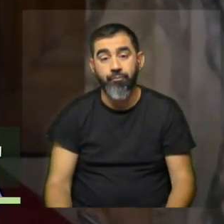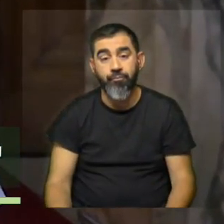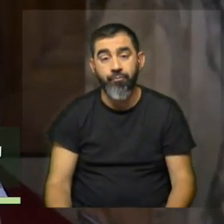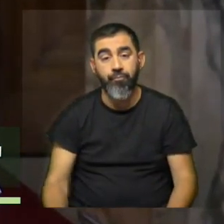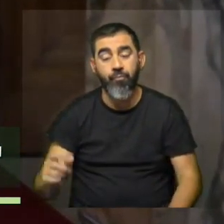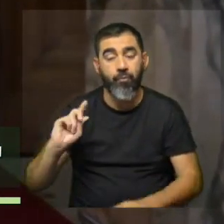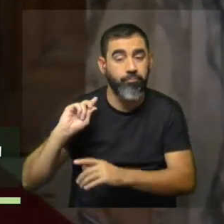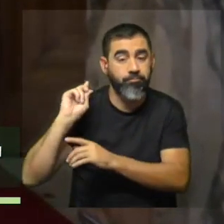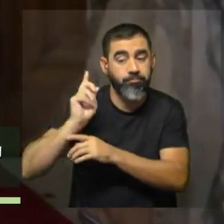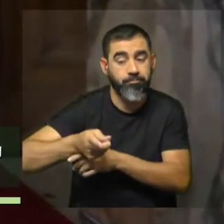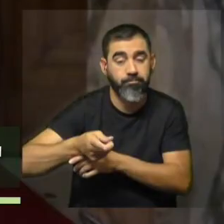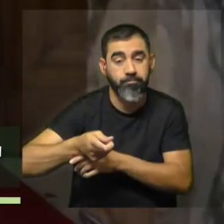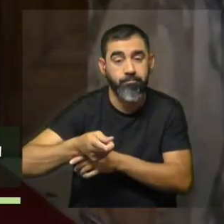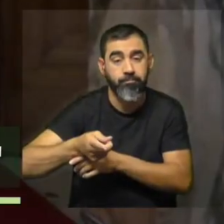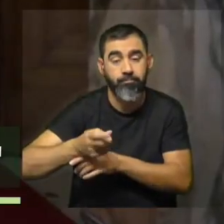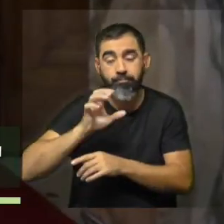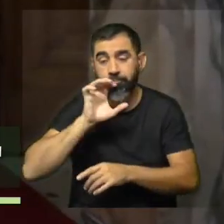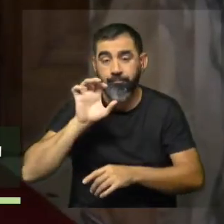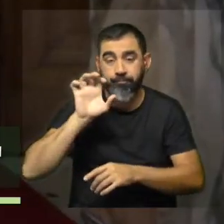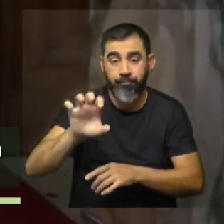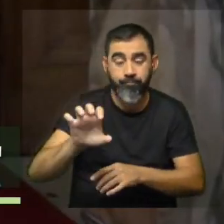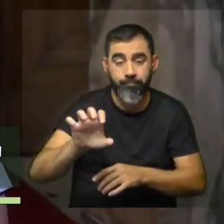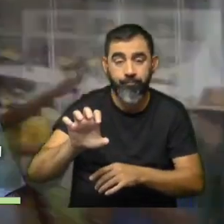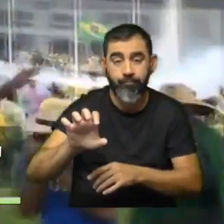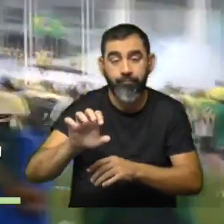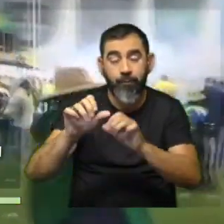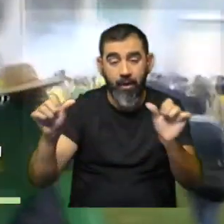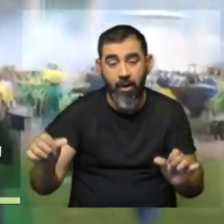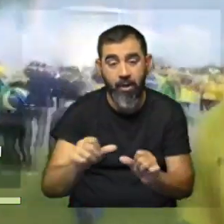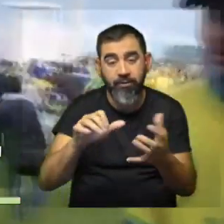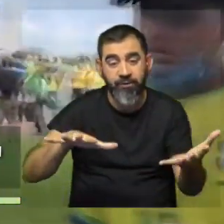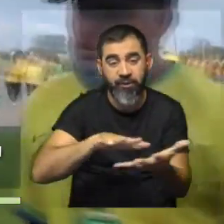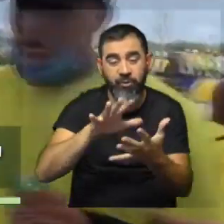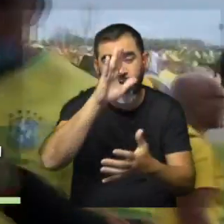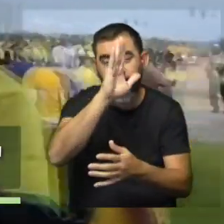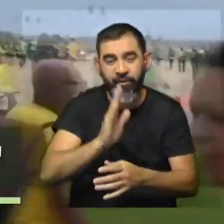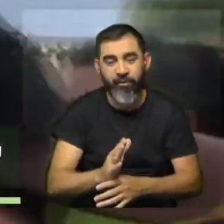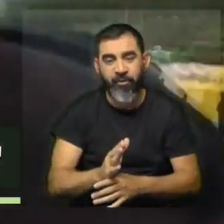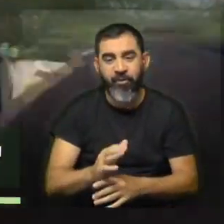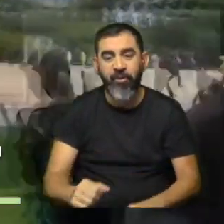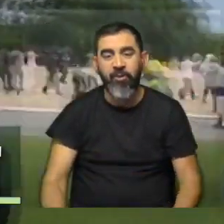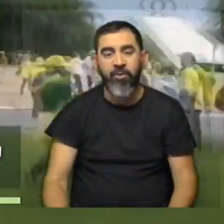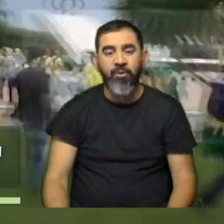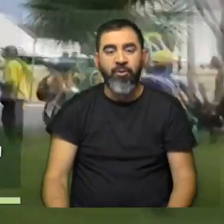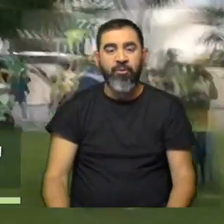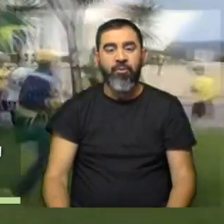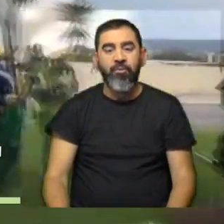condena y un repudio a estos hechos que se han dado en Brasil.